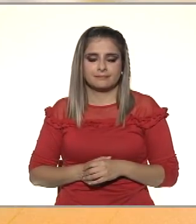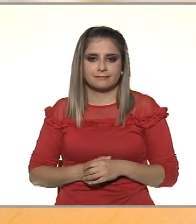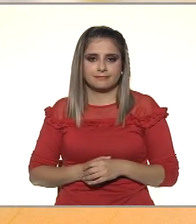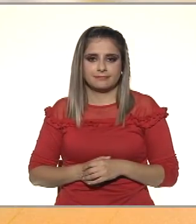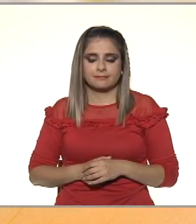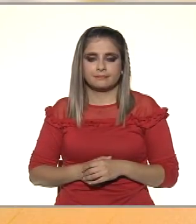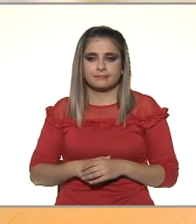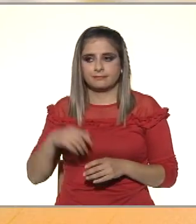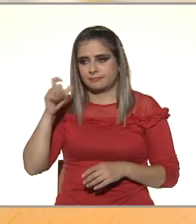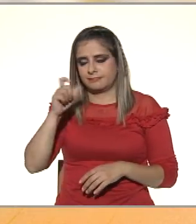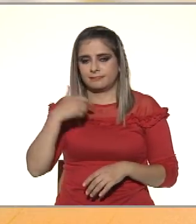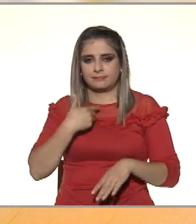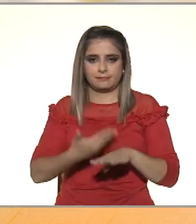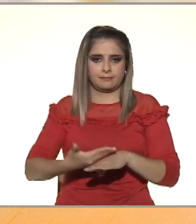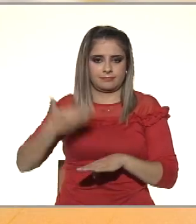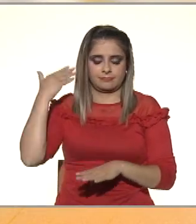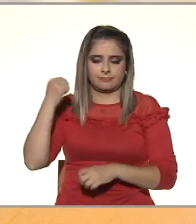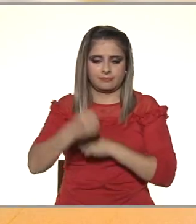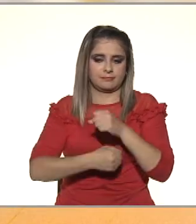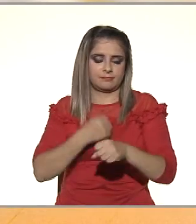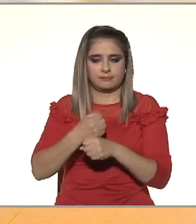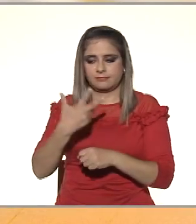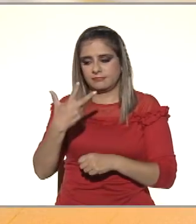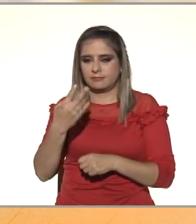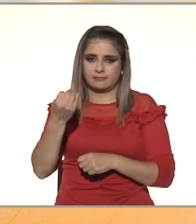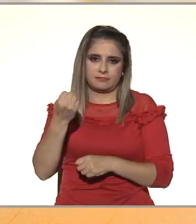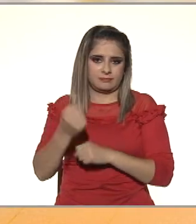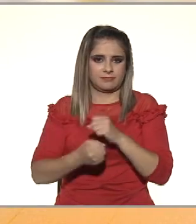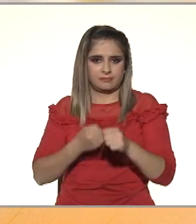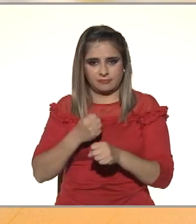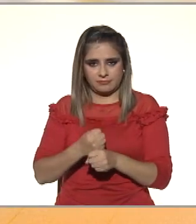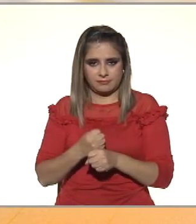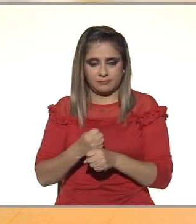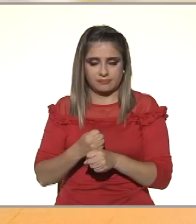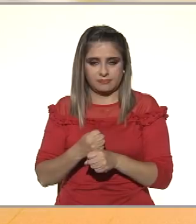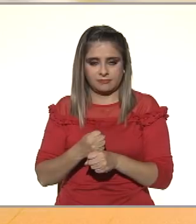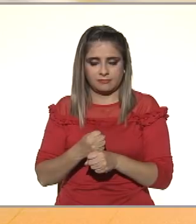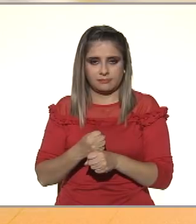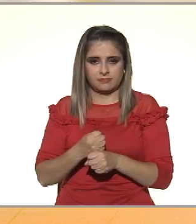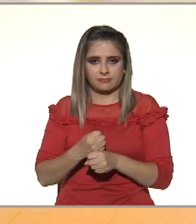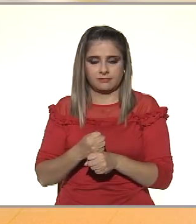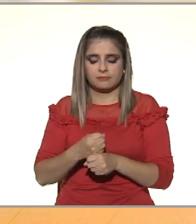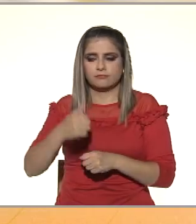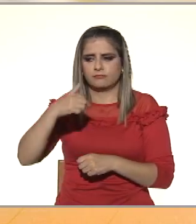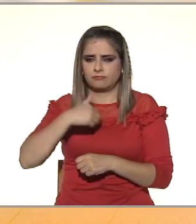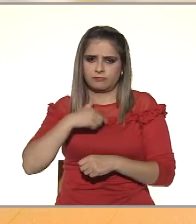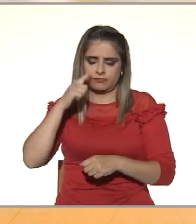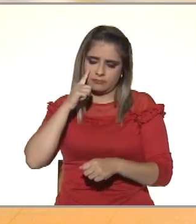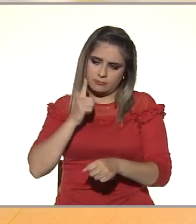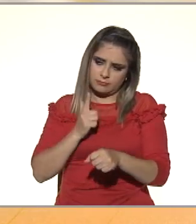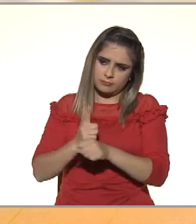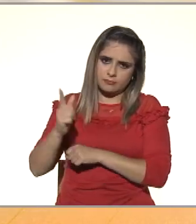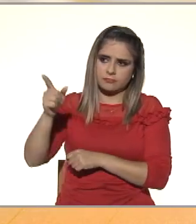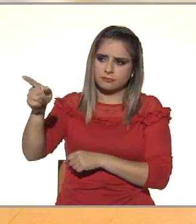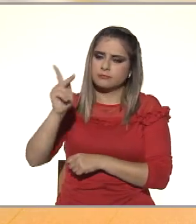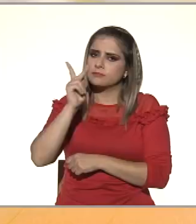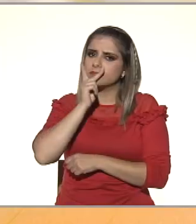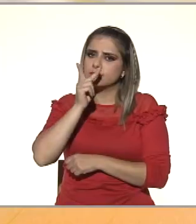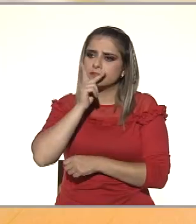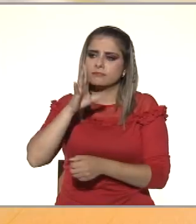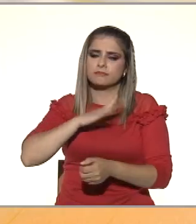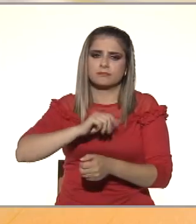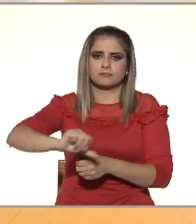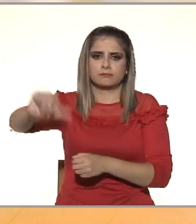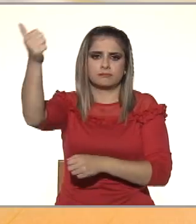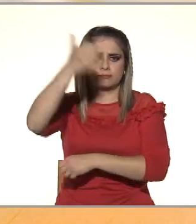Cuando yo tenía entre 8 o 9 años, me di cuenta que mi padre tenía